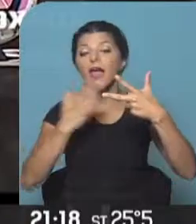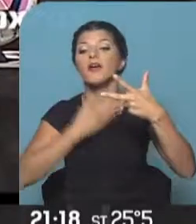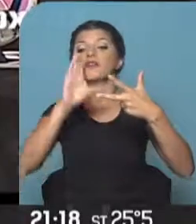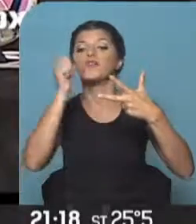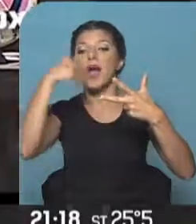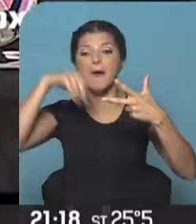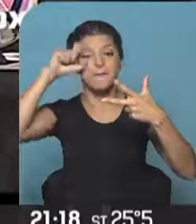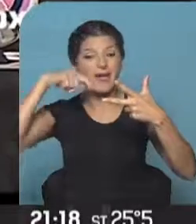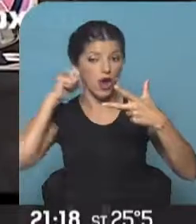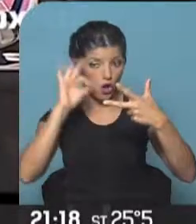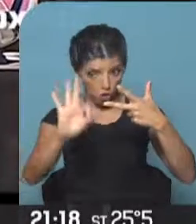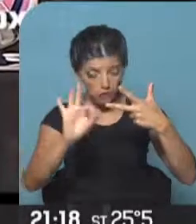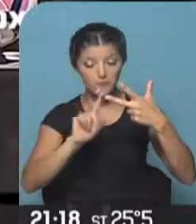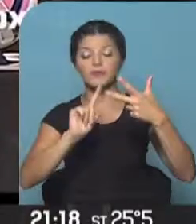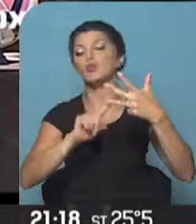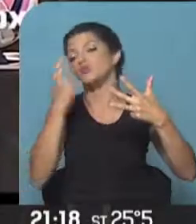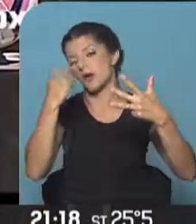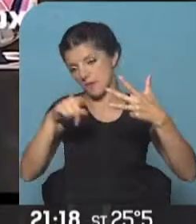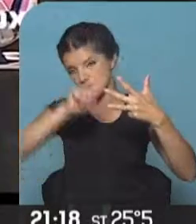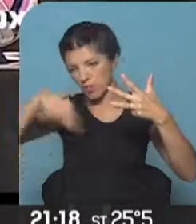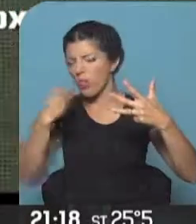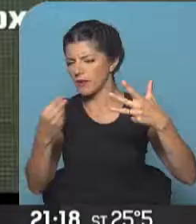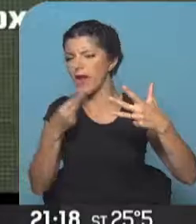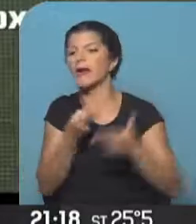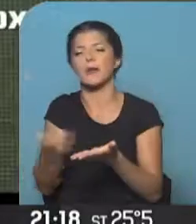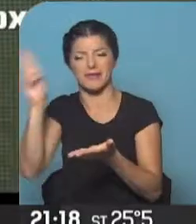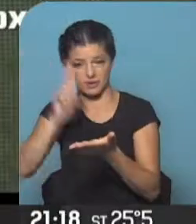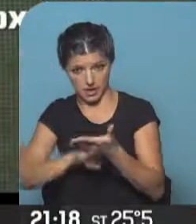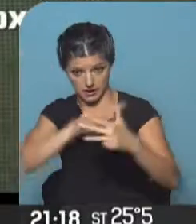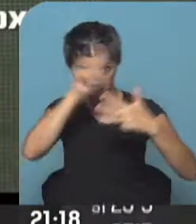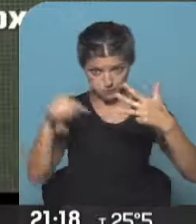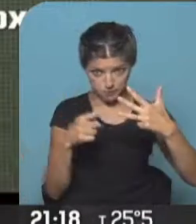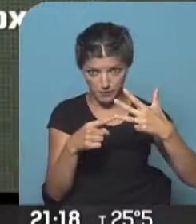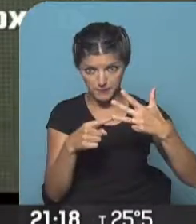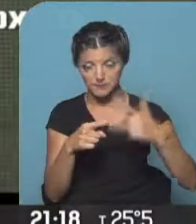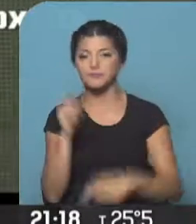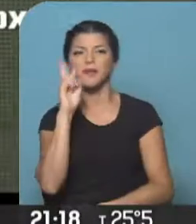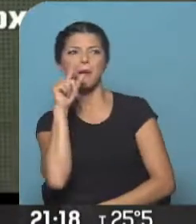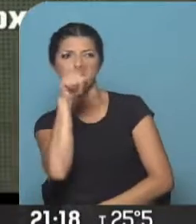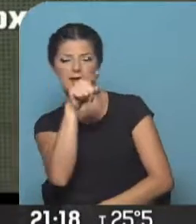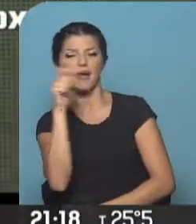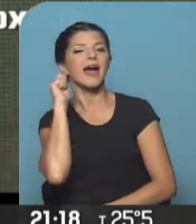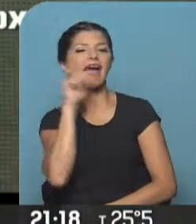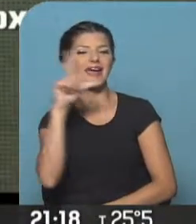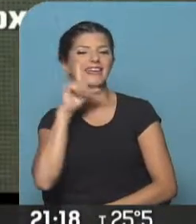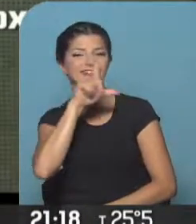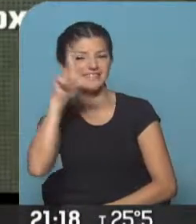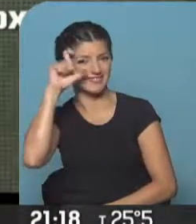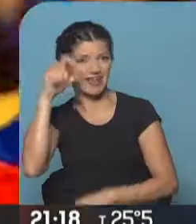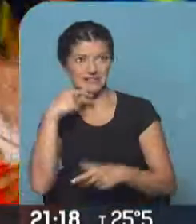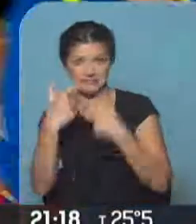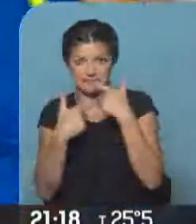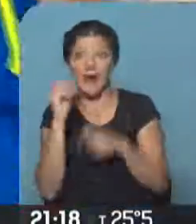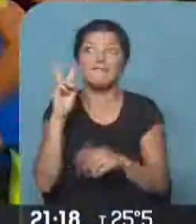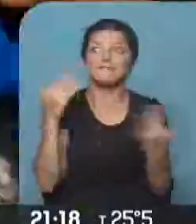Brasil y un equipo que va a surgir del repechaje. Veíamos a Guillermo sonriendo y esperando a ver qué